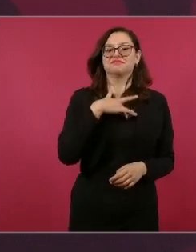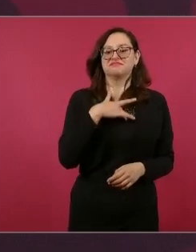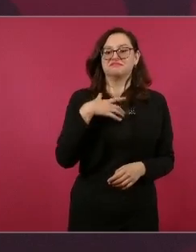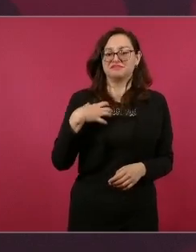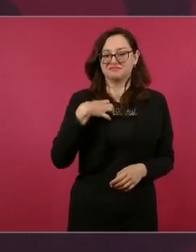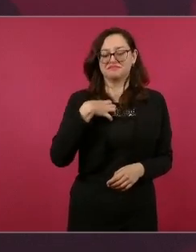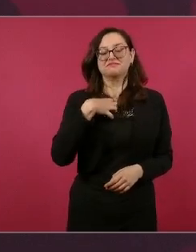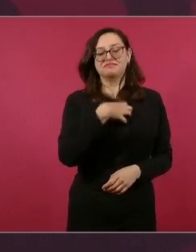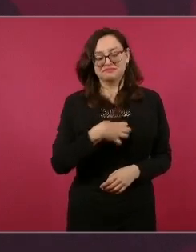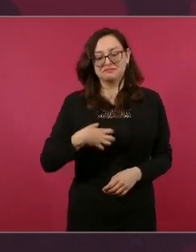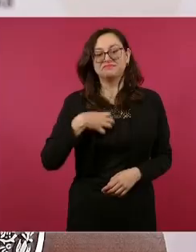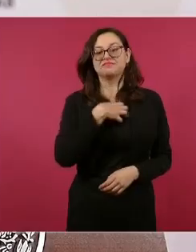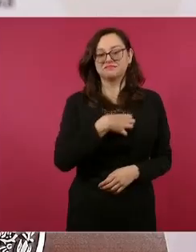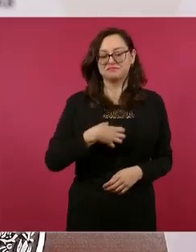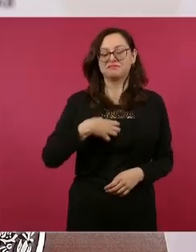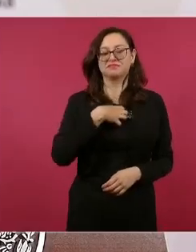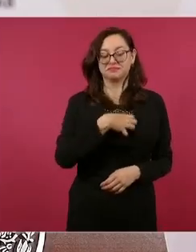porque